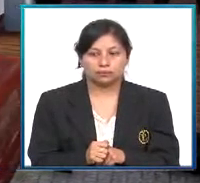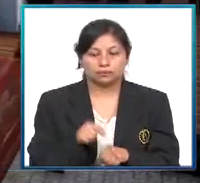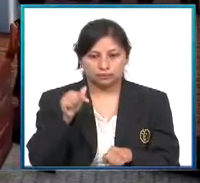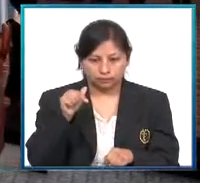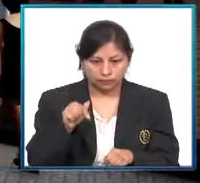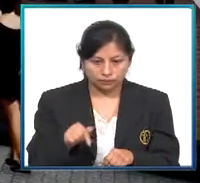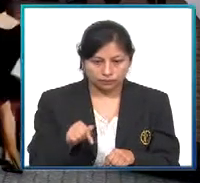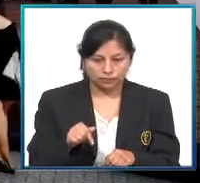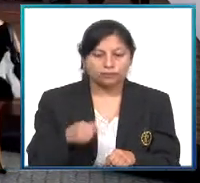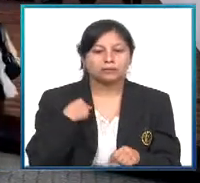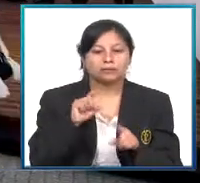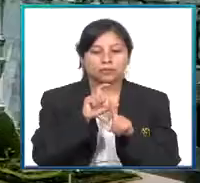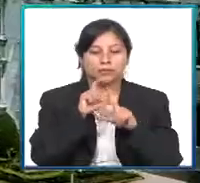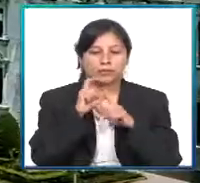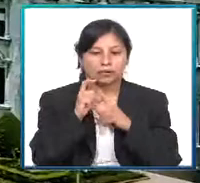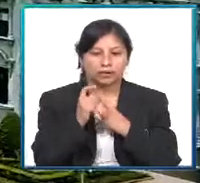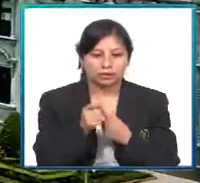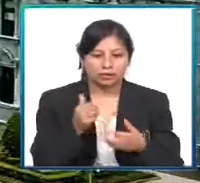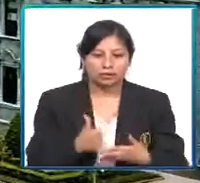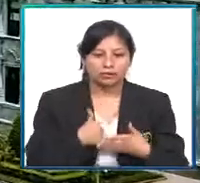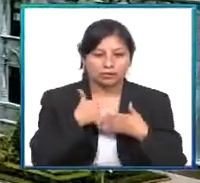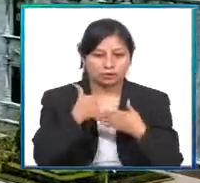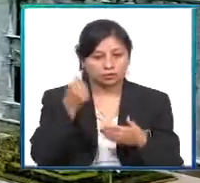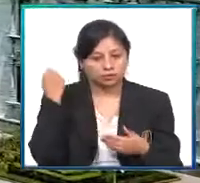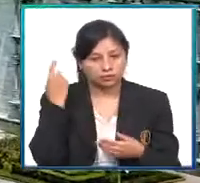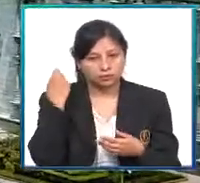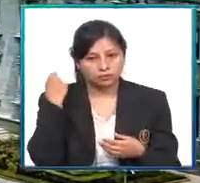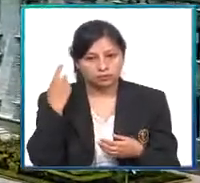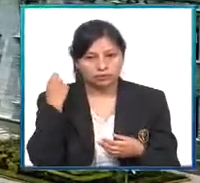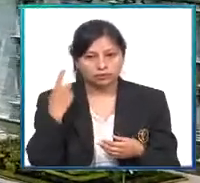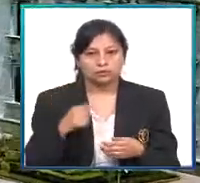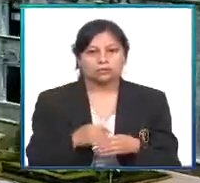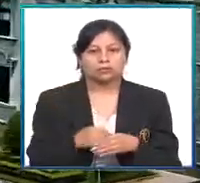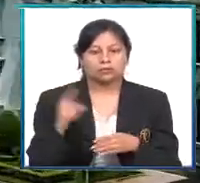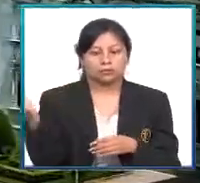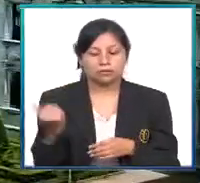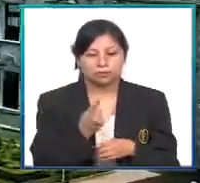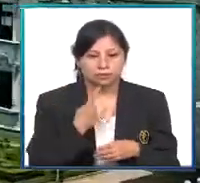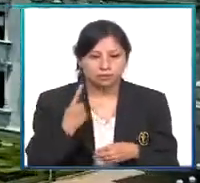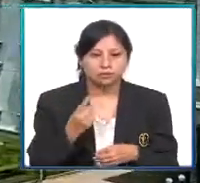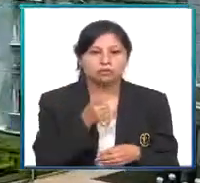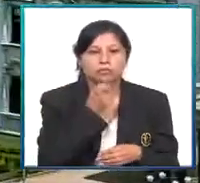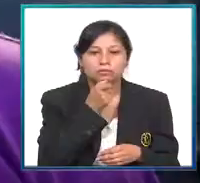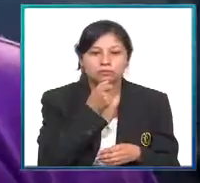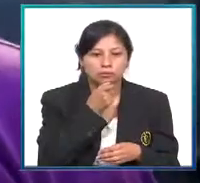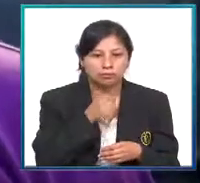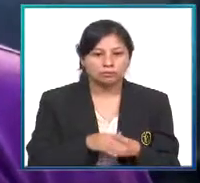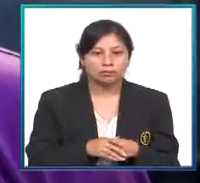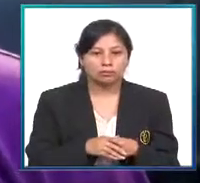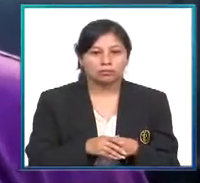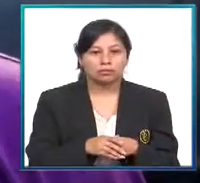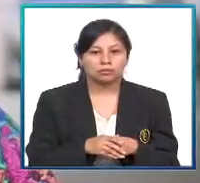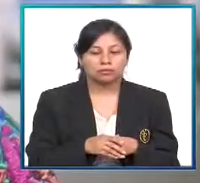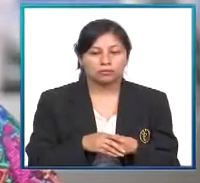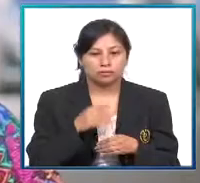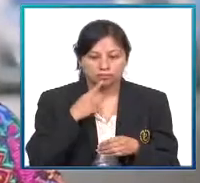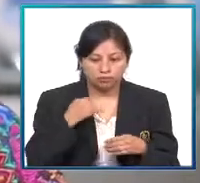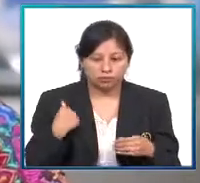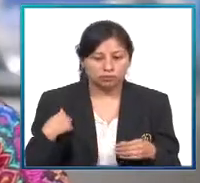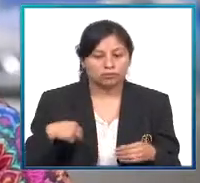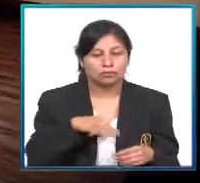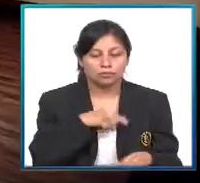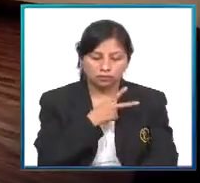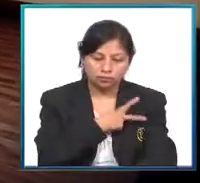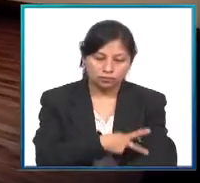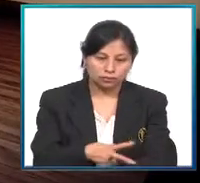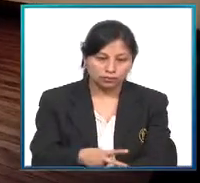Nuestro patrimonio cultural nos ayuda a entender una parte importante de quiénes somos, arraigarnos en nuestra